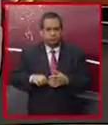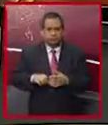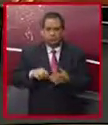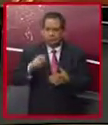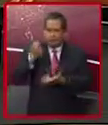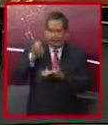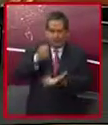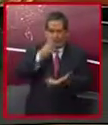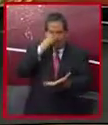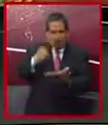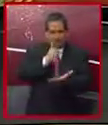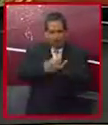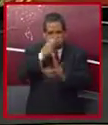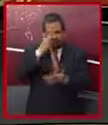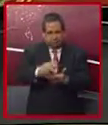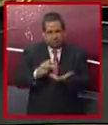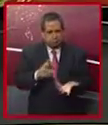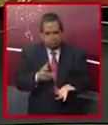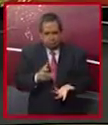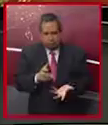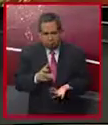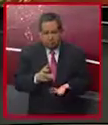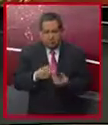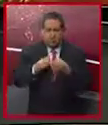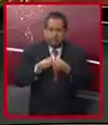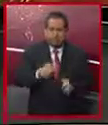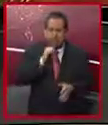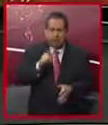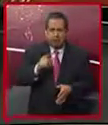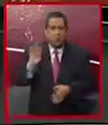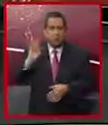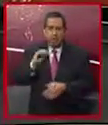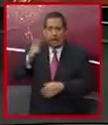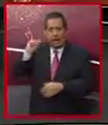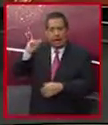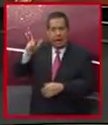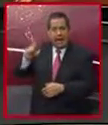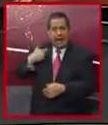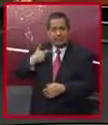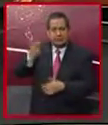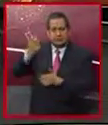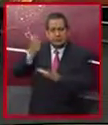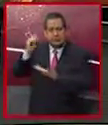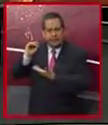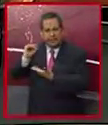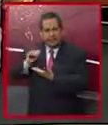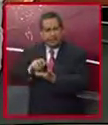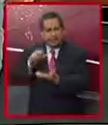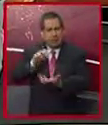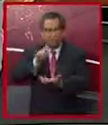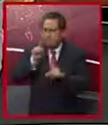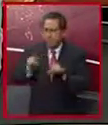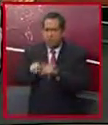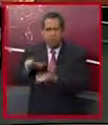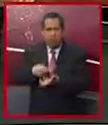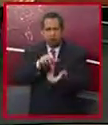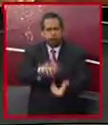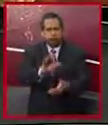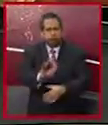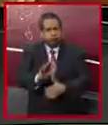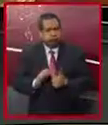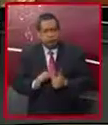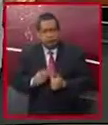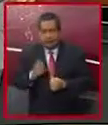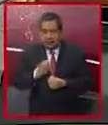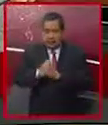Metropolitano no podrían verse sacrificados si utilizáramos estos recursos. El Fondo Metropolitano este año, para todo